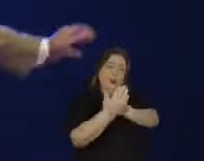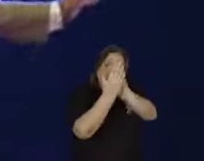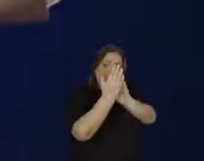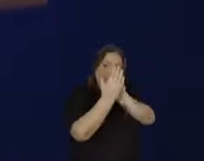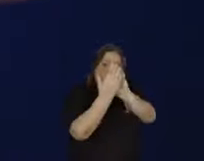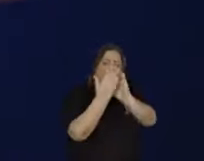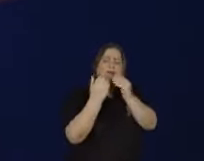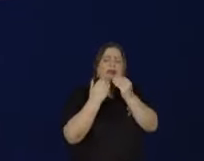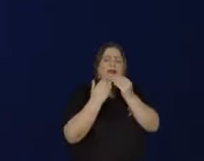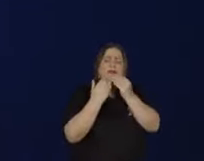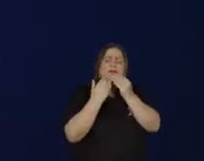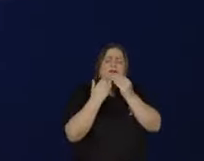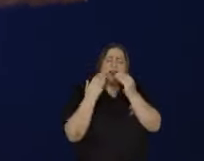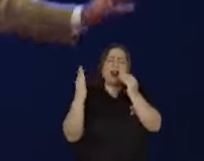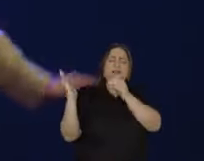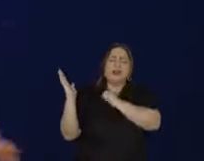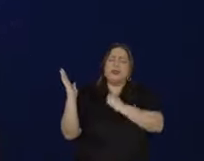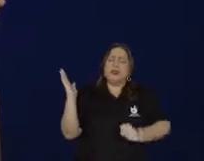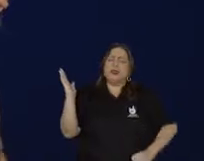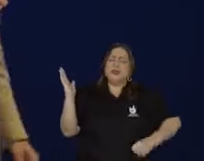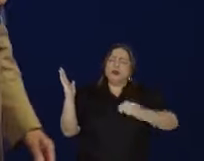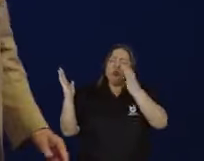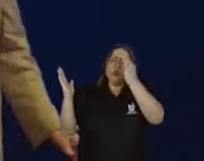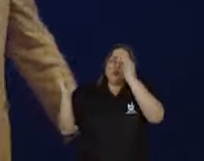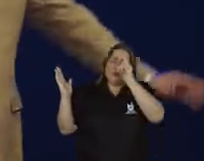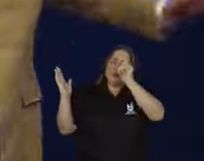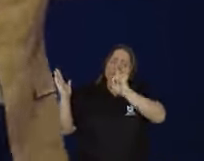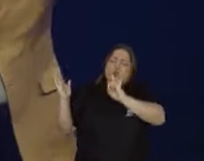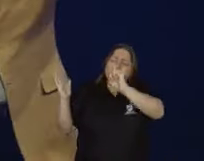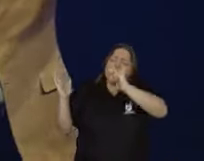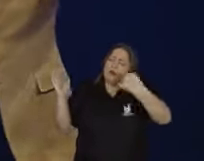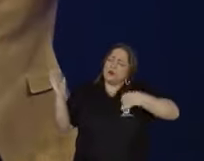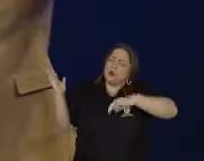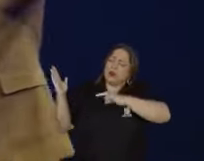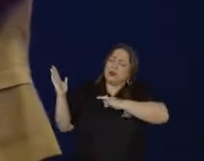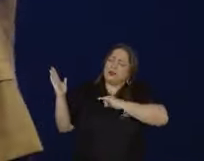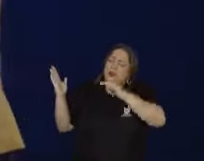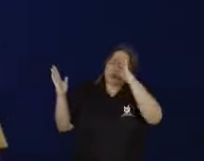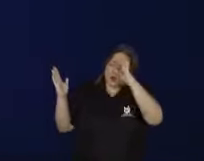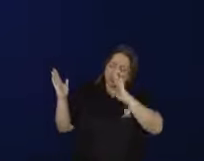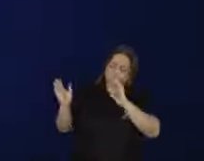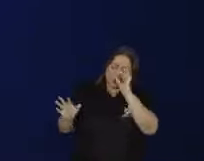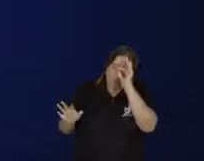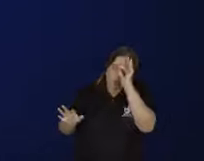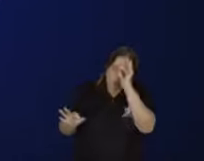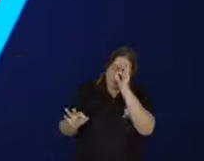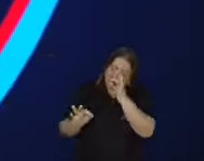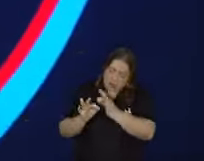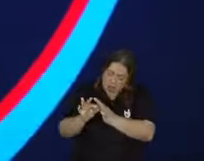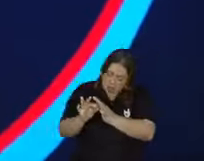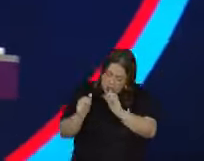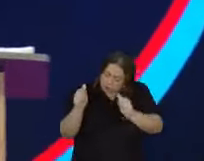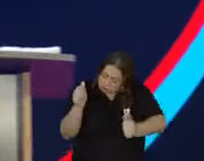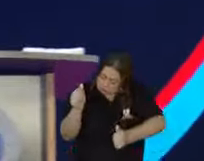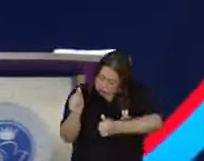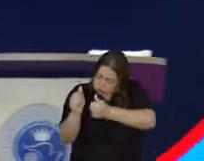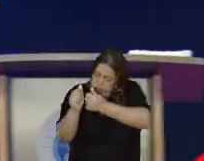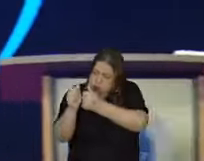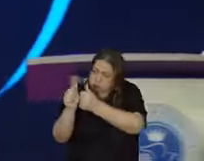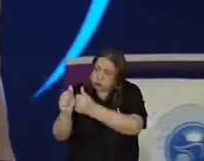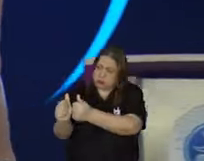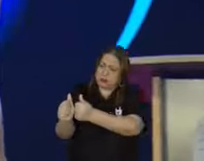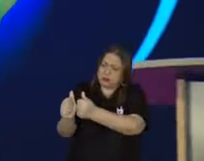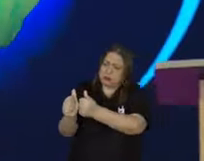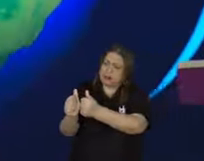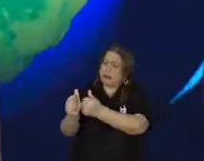Señor, gracias porque tú eres nuestro Dios. Eres fiel, tu fidelidad nos persigue, la veamos o